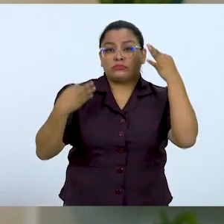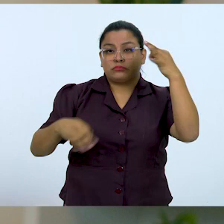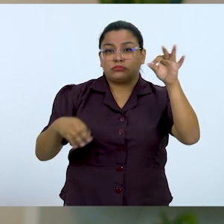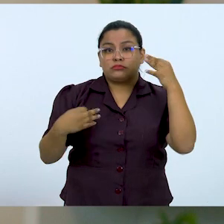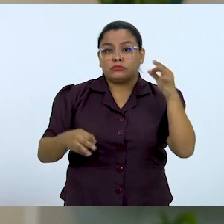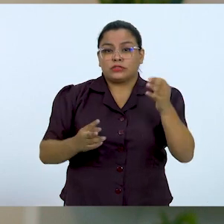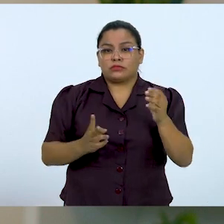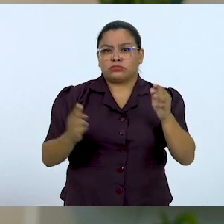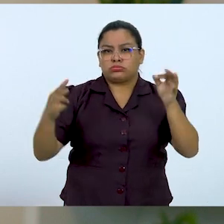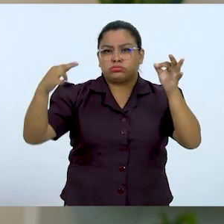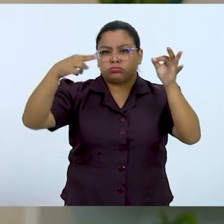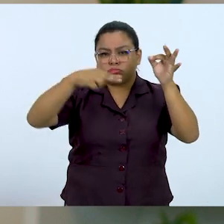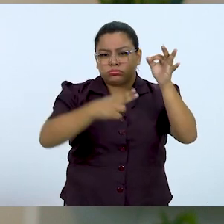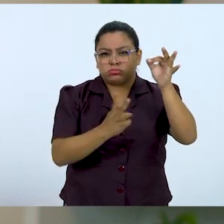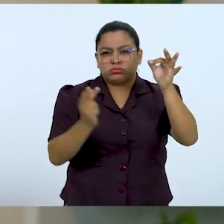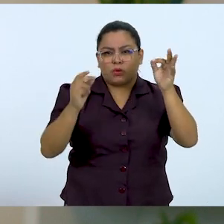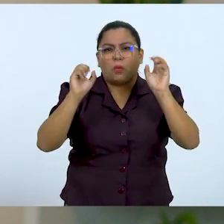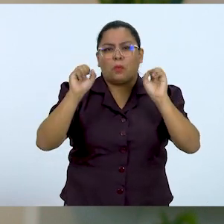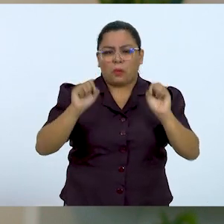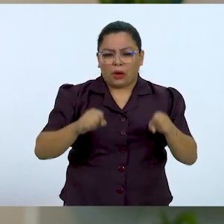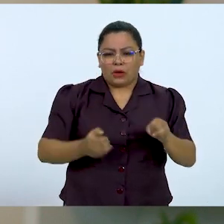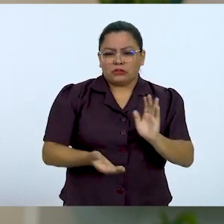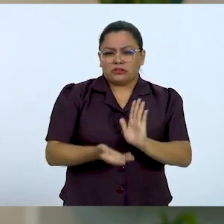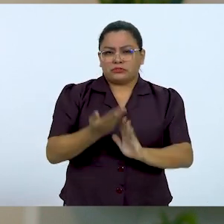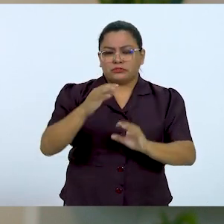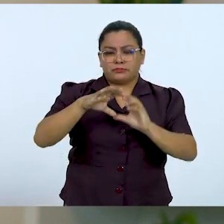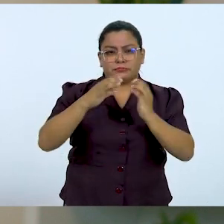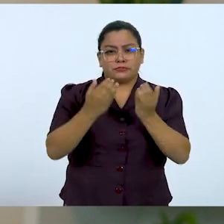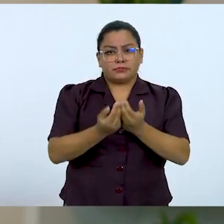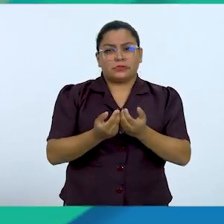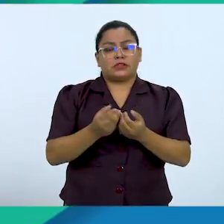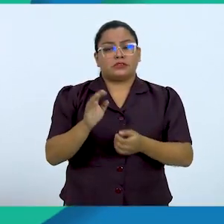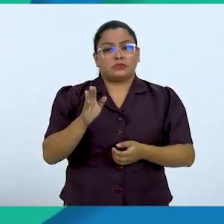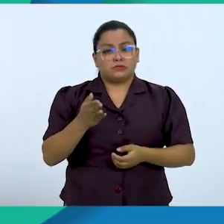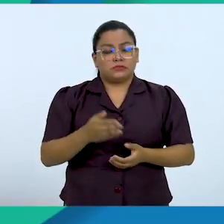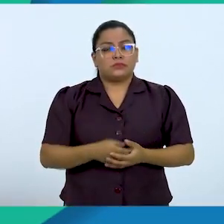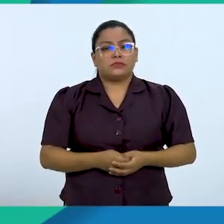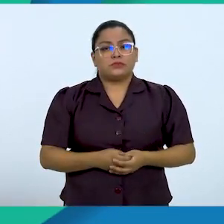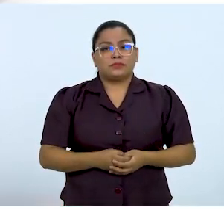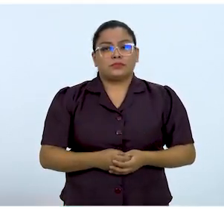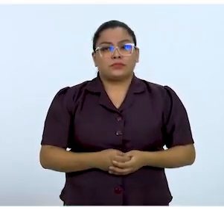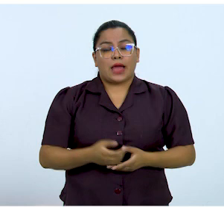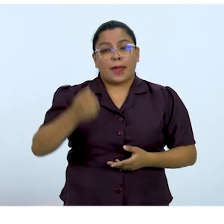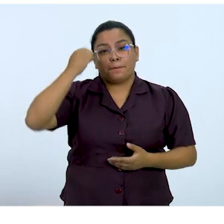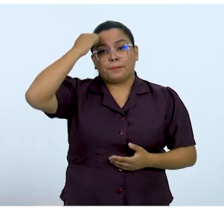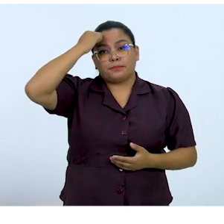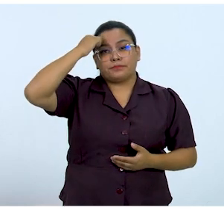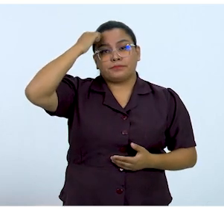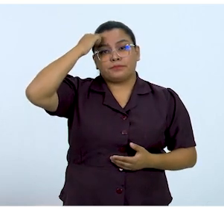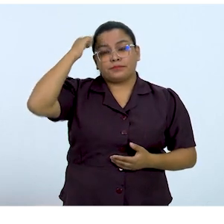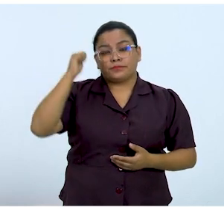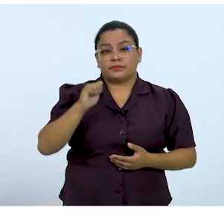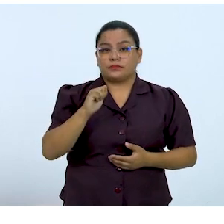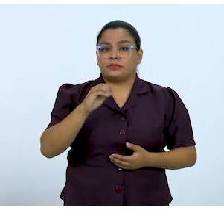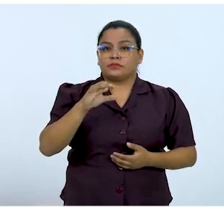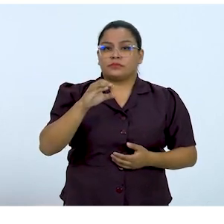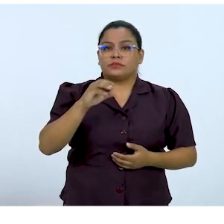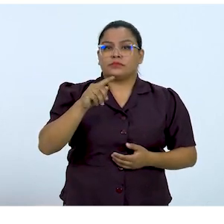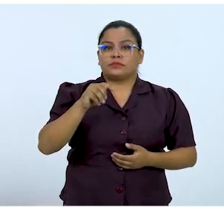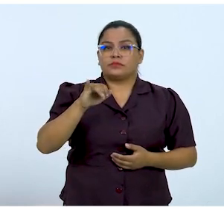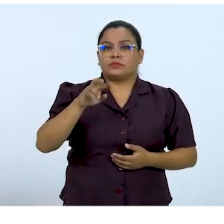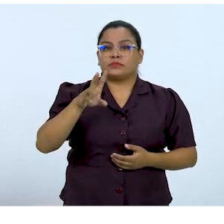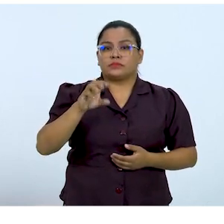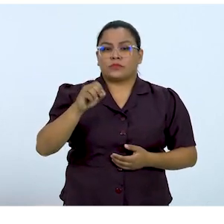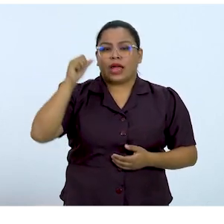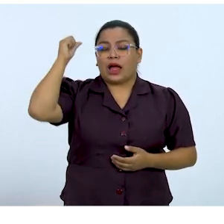algunas páginas con recortables que son útiles en el desarrollo de las clases. El aprendizaje activo se produce